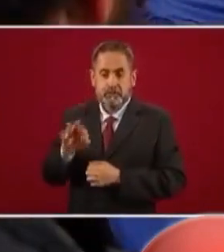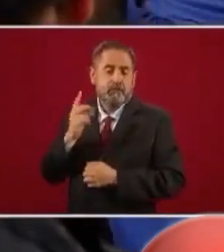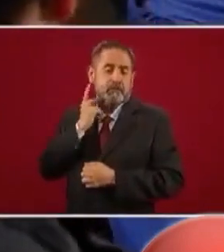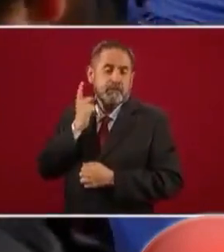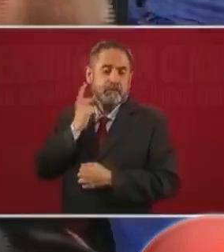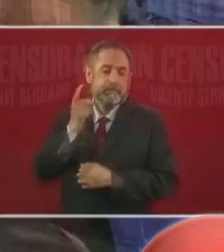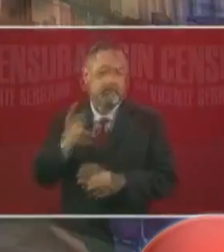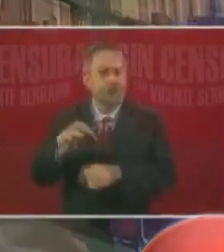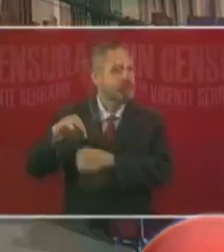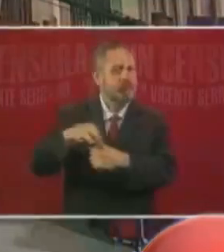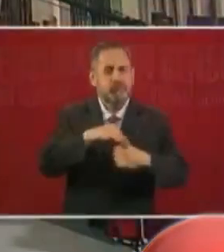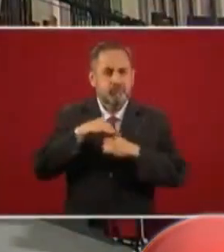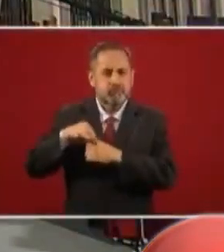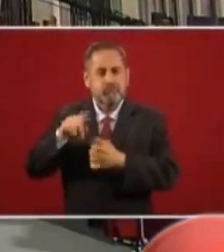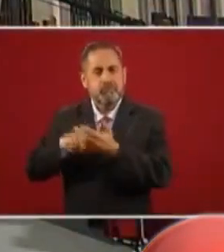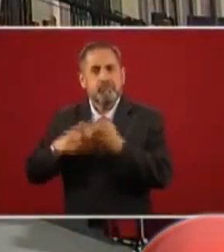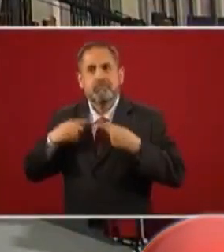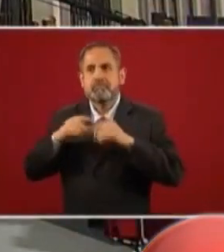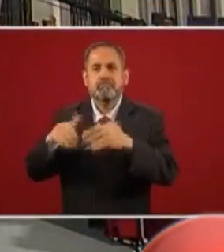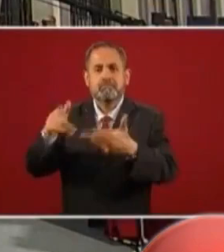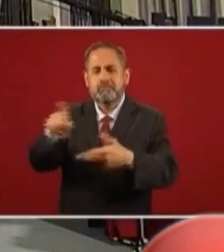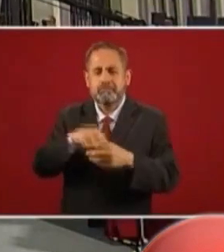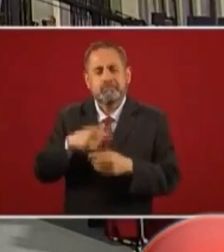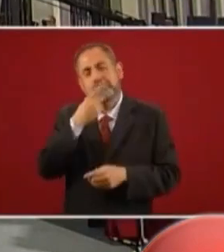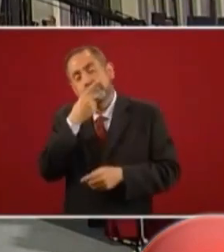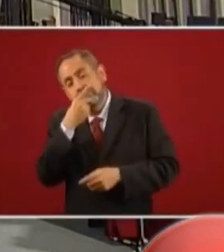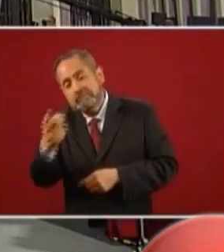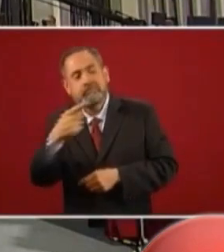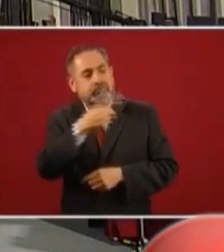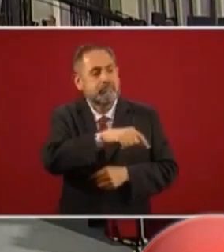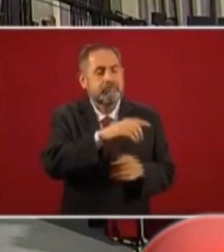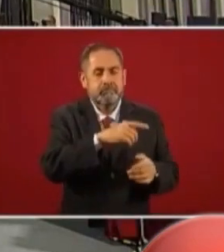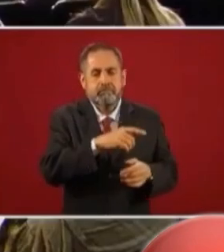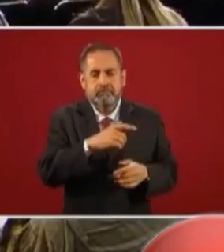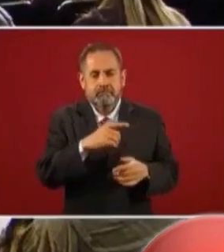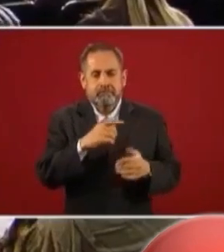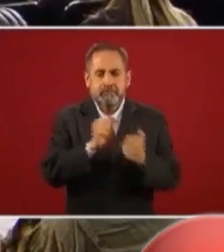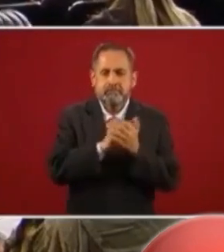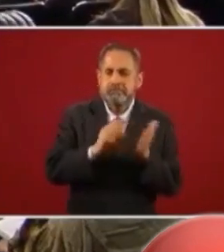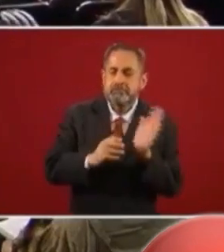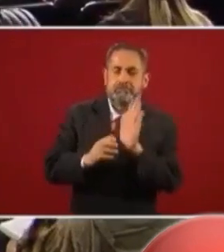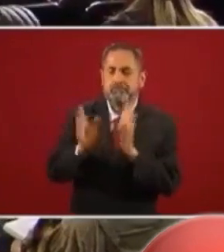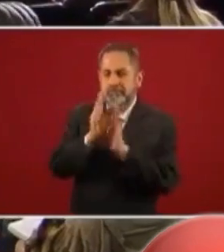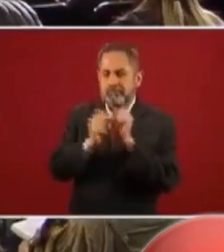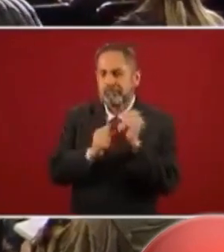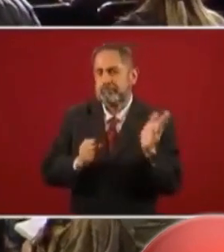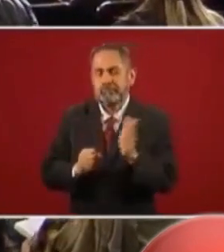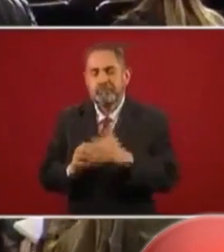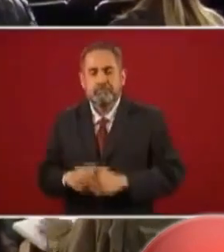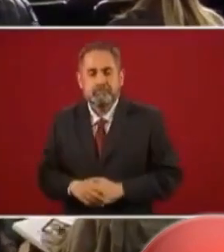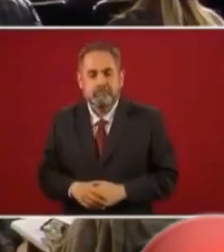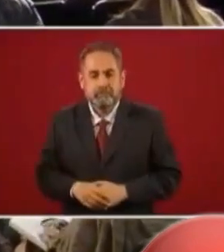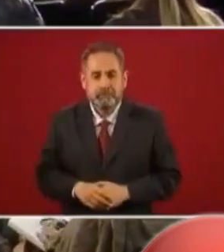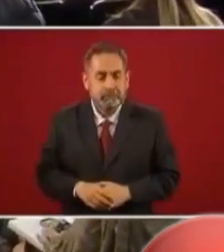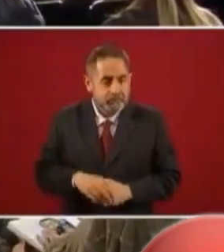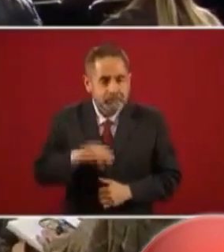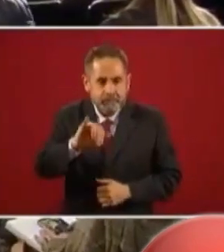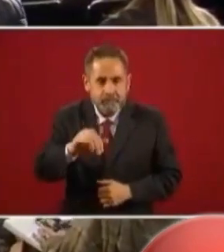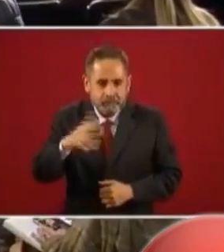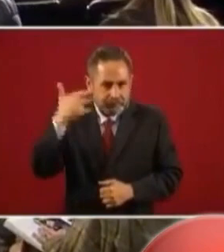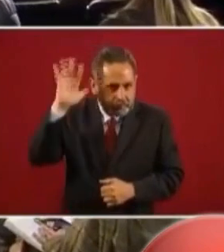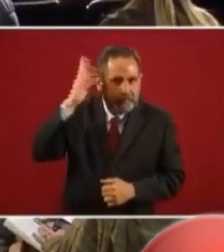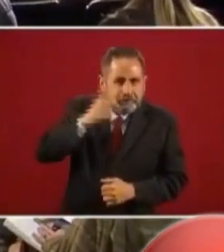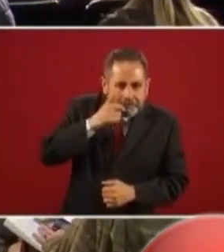diputados, manifestó el ciudadano en las urnas. Ese es el argumento con fundamento incluso constitucional, presidente. Sí, pero lo hubiese dicho en su